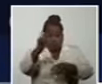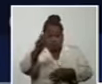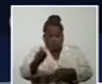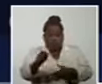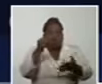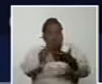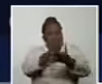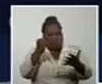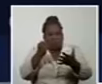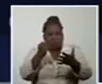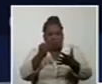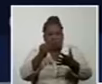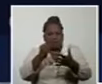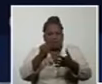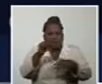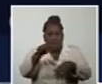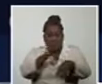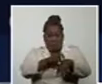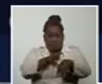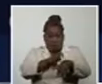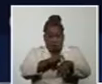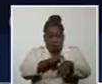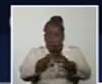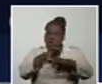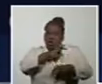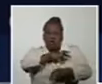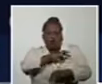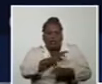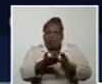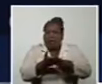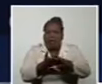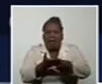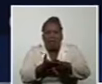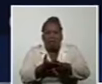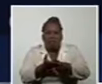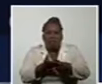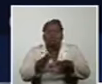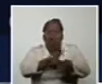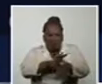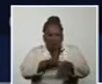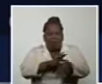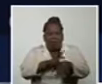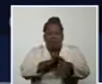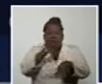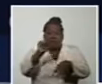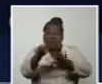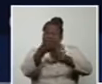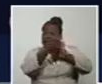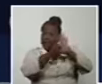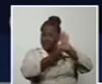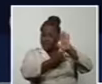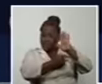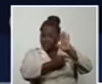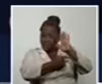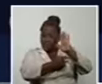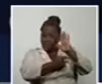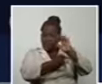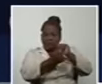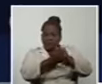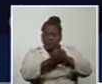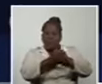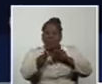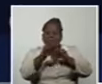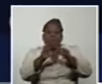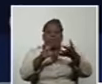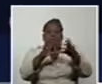en el momento eran asintomáticos. Incluso este es uno de los aspectos que complejizan